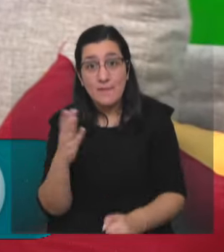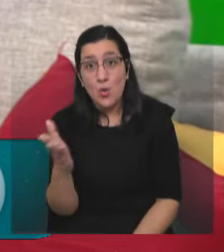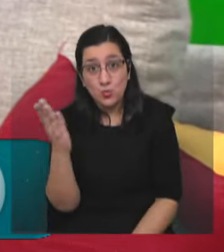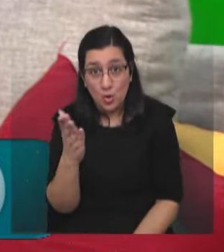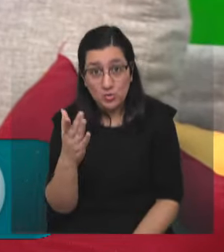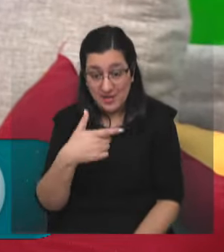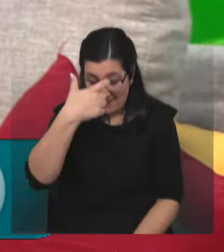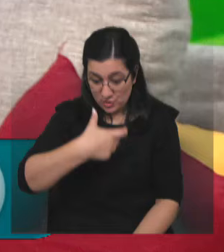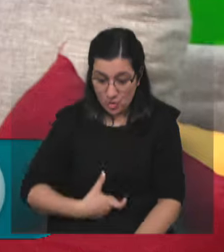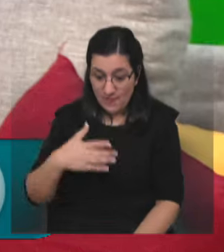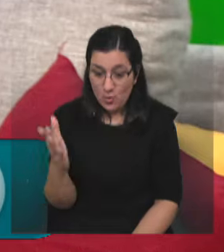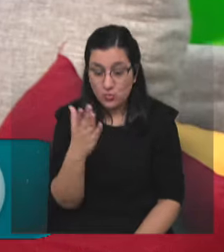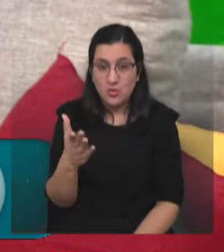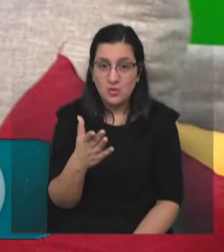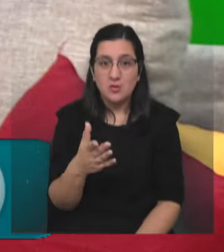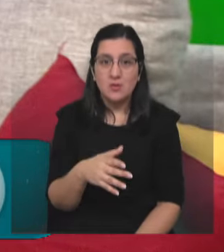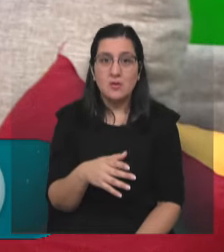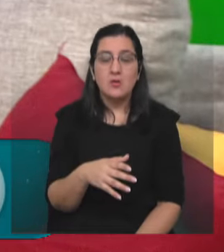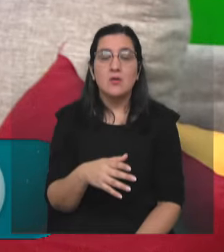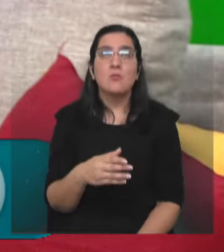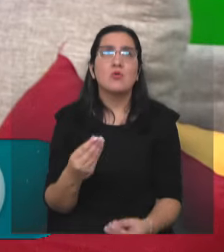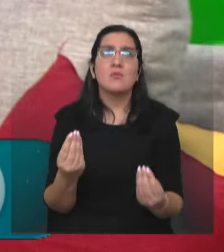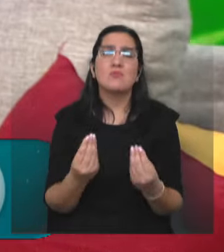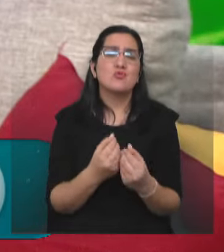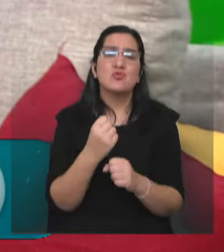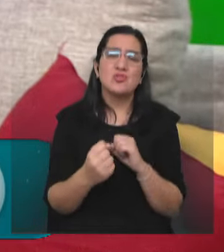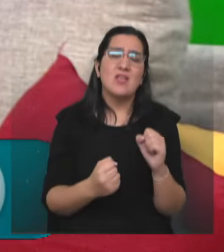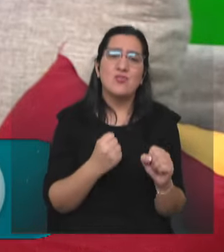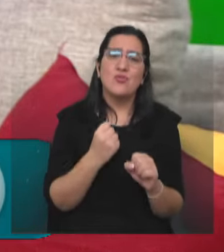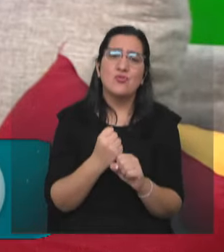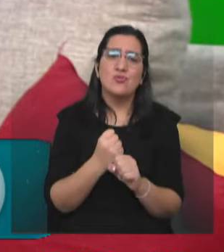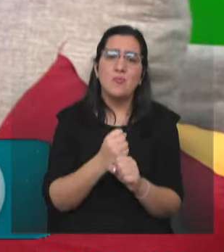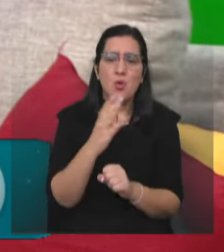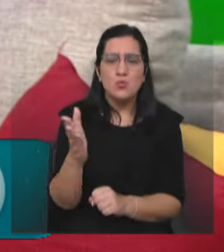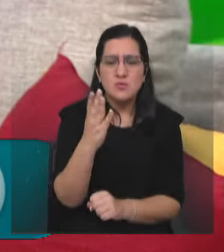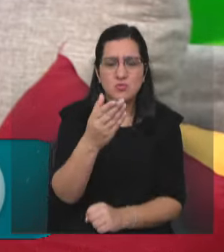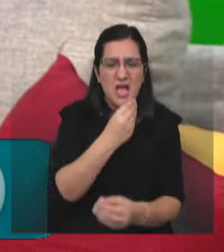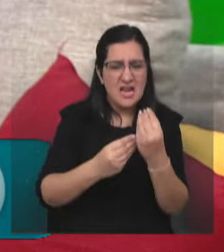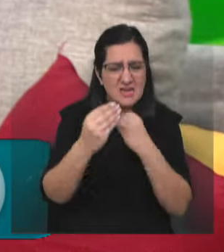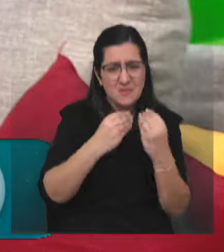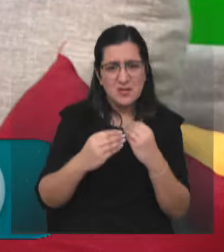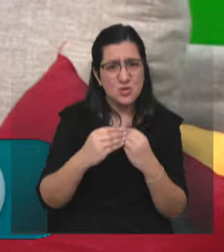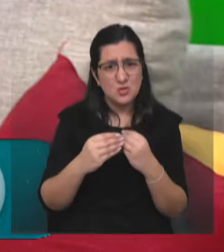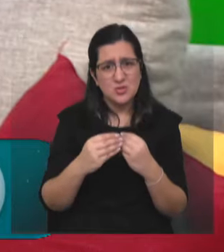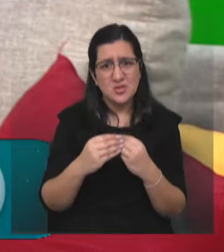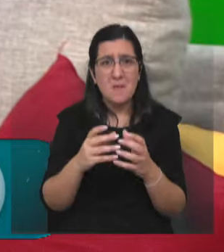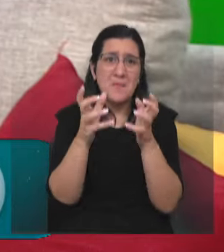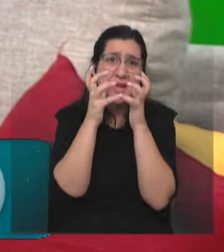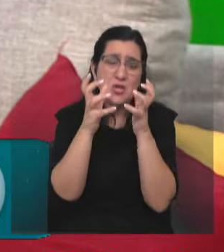creo que está eso de que hemos estado produciendo alimentos de una manera